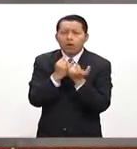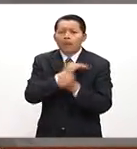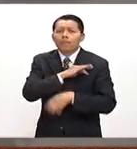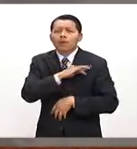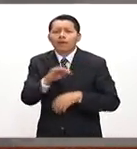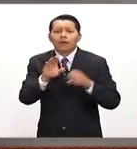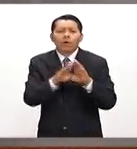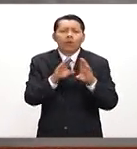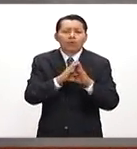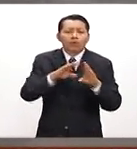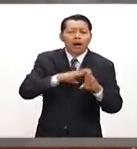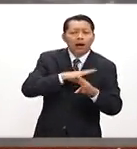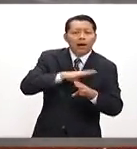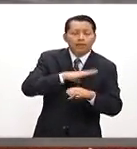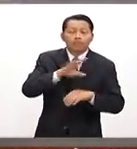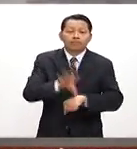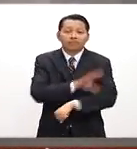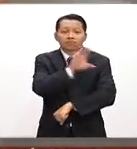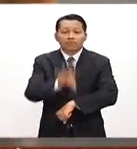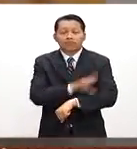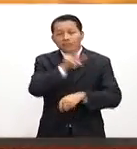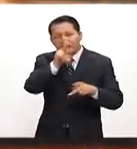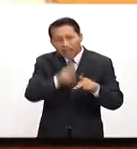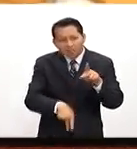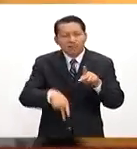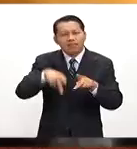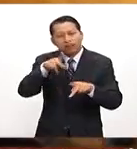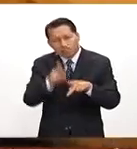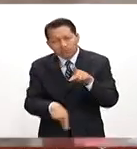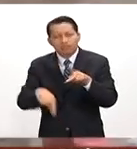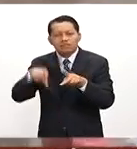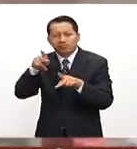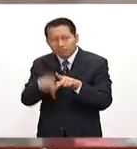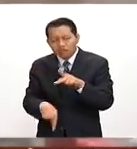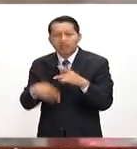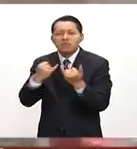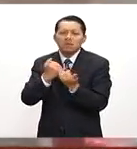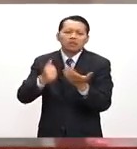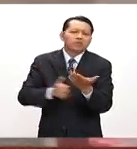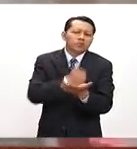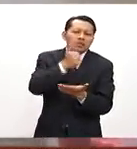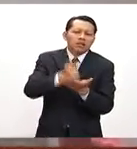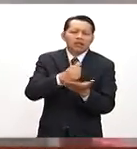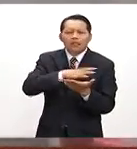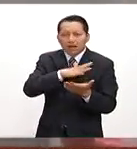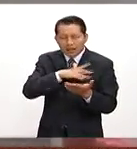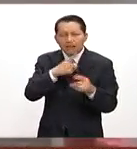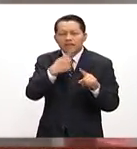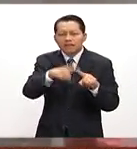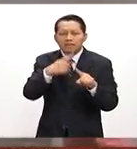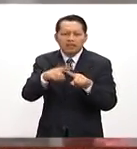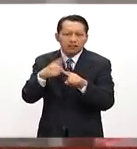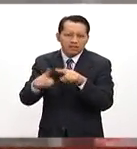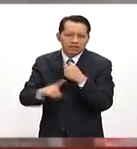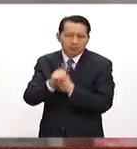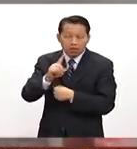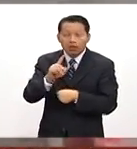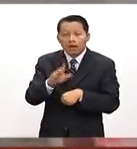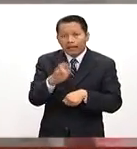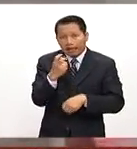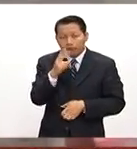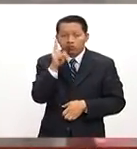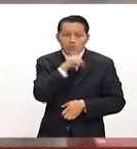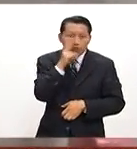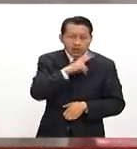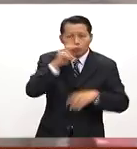ocasionando interrupciones en el servicio de energía eléctrica y diversas afectaciones en la ciudad. Se espera que las condiciones de viento intenso y de lluvia